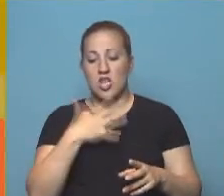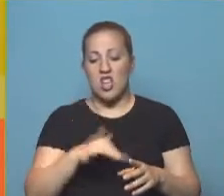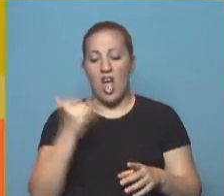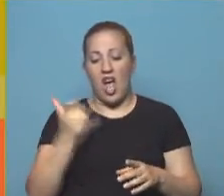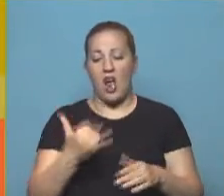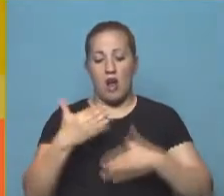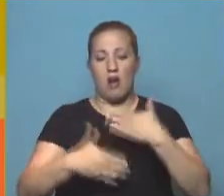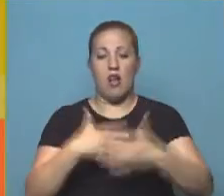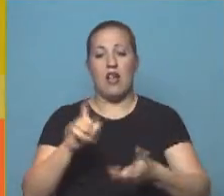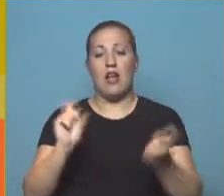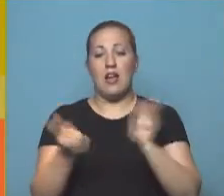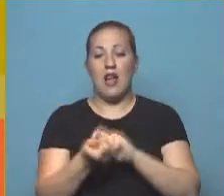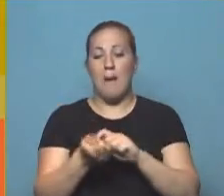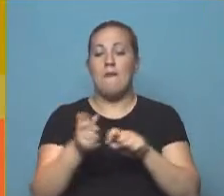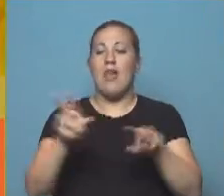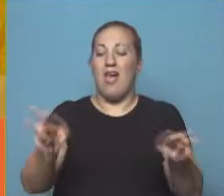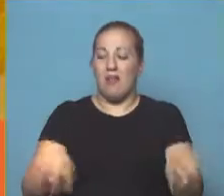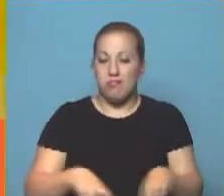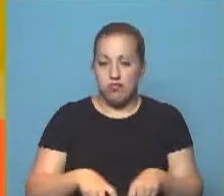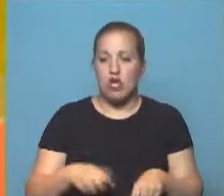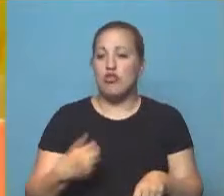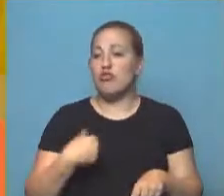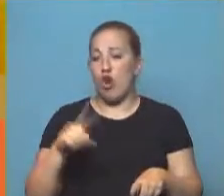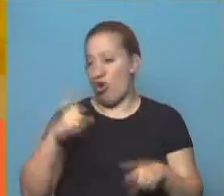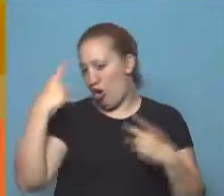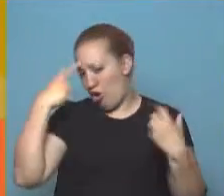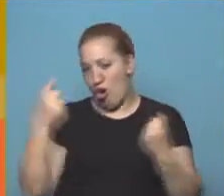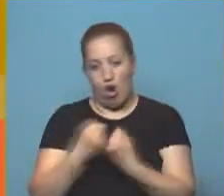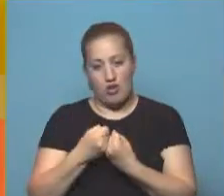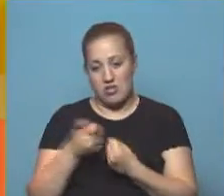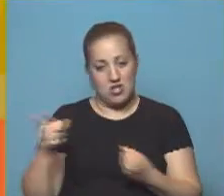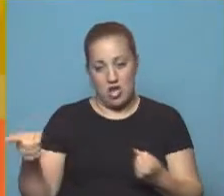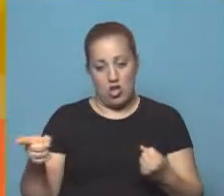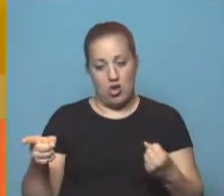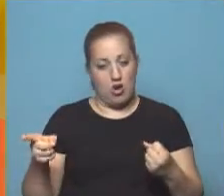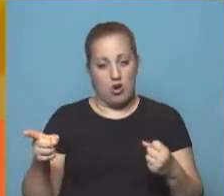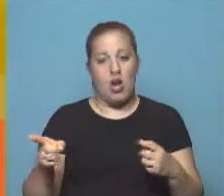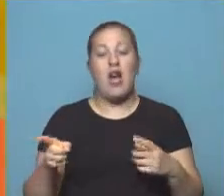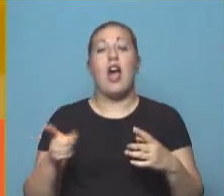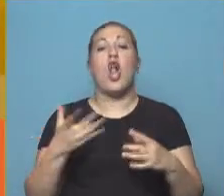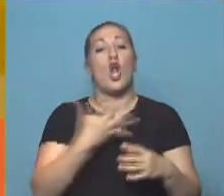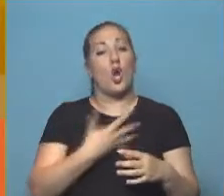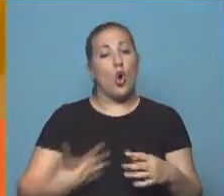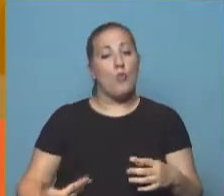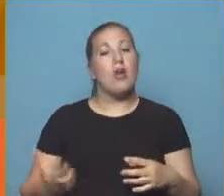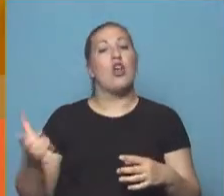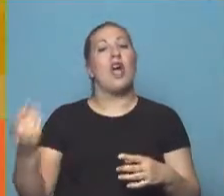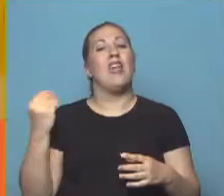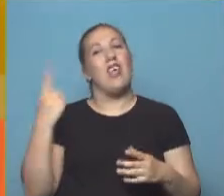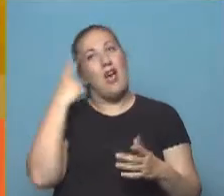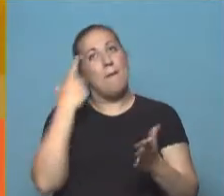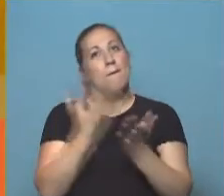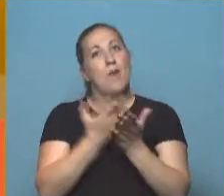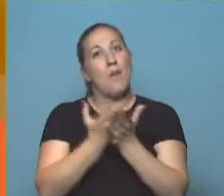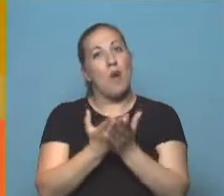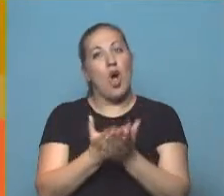de transferencia del ingreso. Yo no coincido con las variables que dice Yamil. A ver, hasta las variables que el gobierno se propuso rectificar